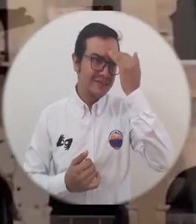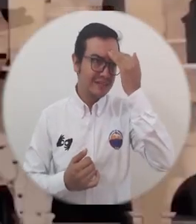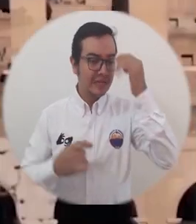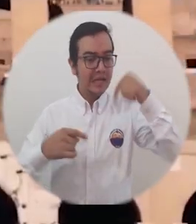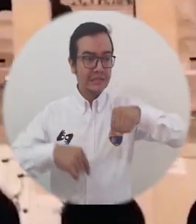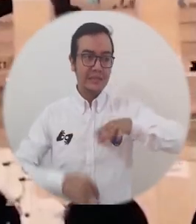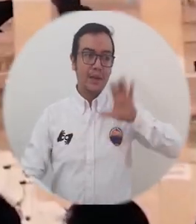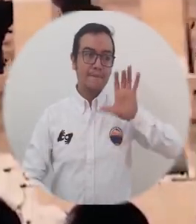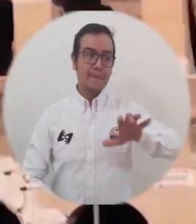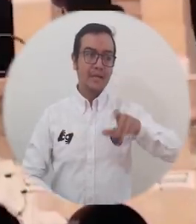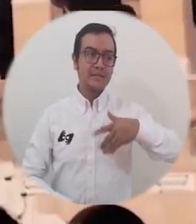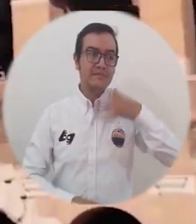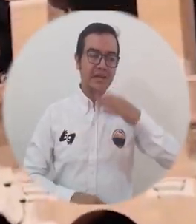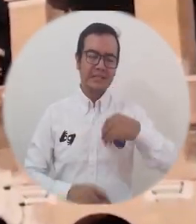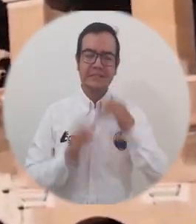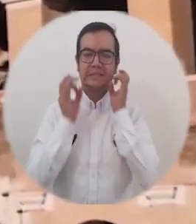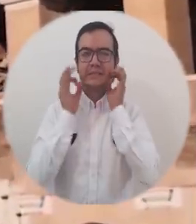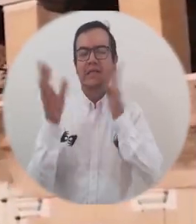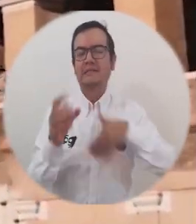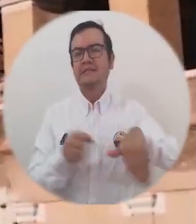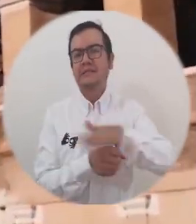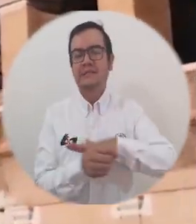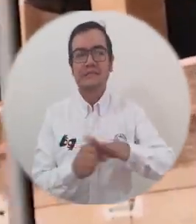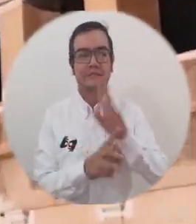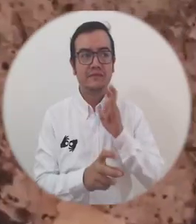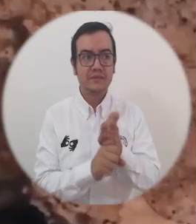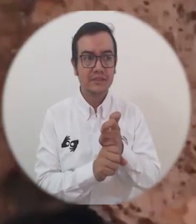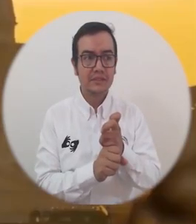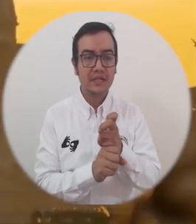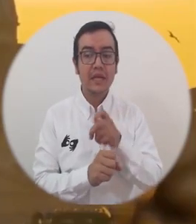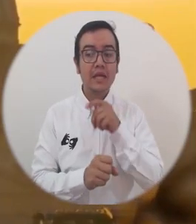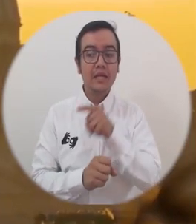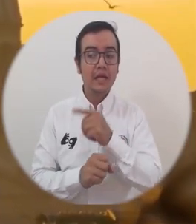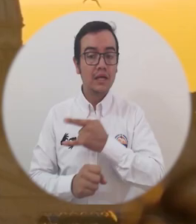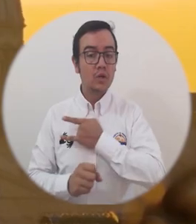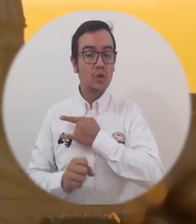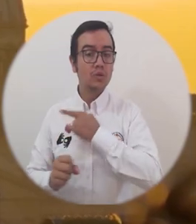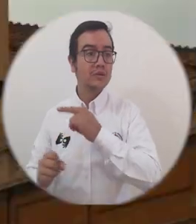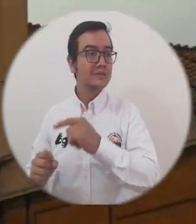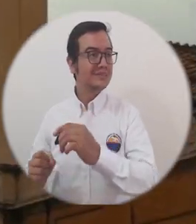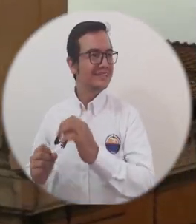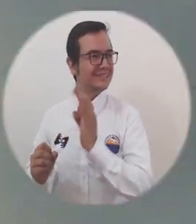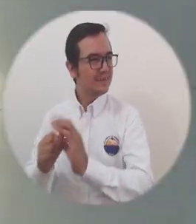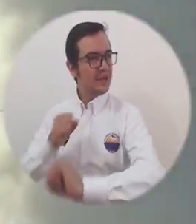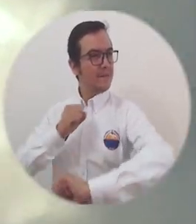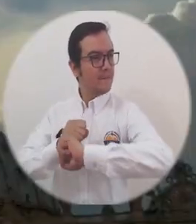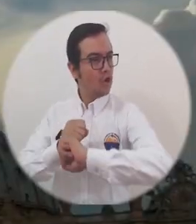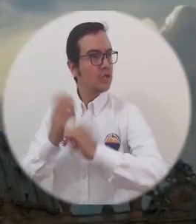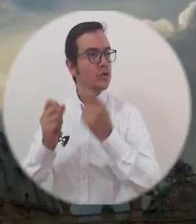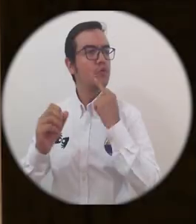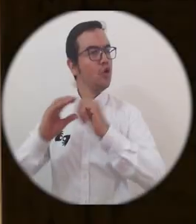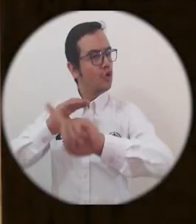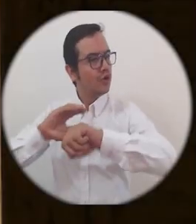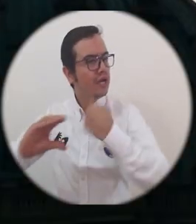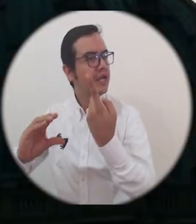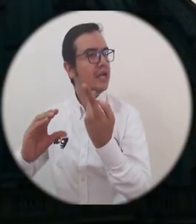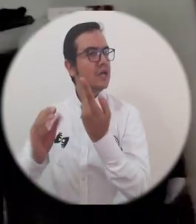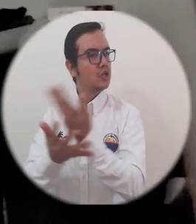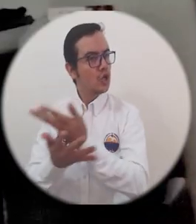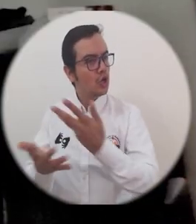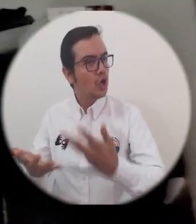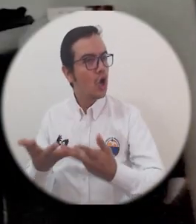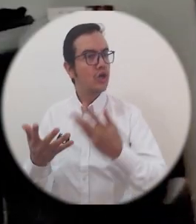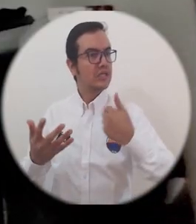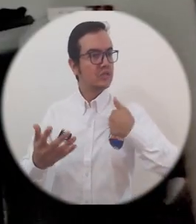secreto que el país se encuentra enfrentando muchas situaciones difíciles donde la universidad está muy atenta con nosotros respecto al envío de correos